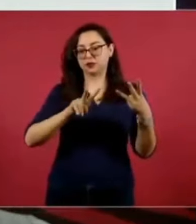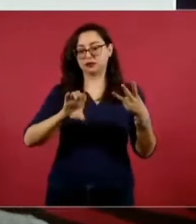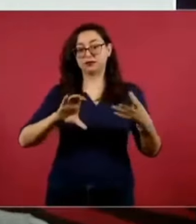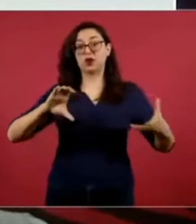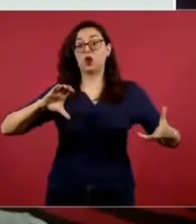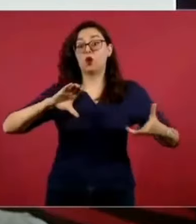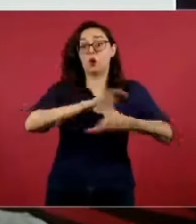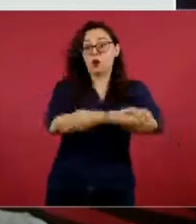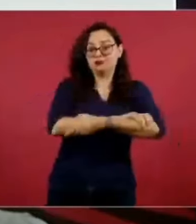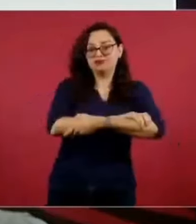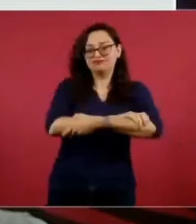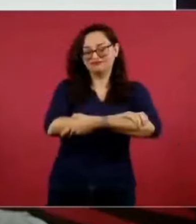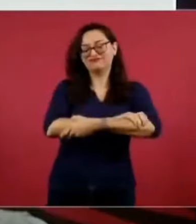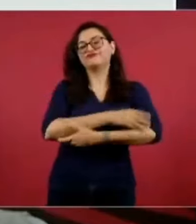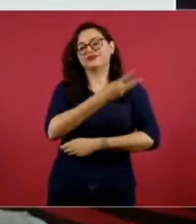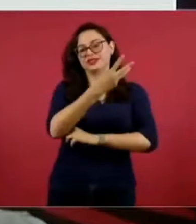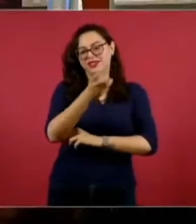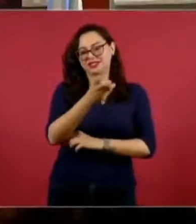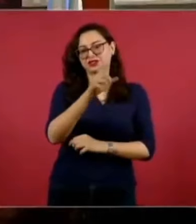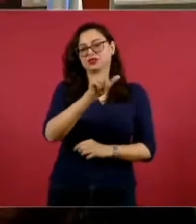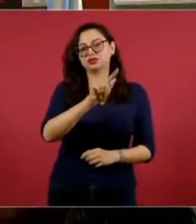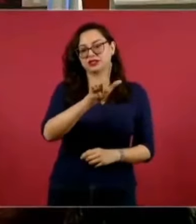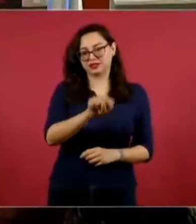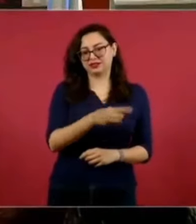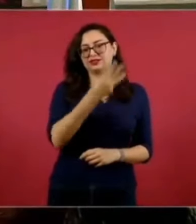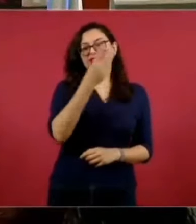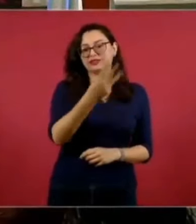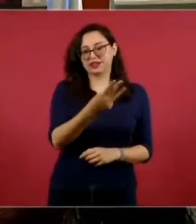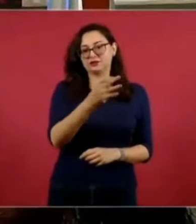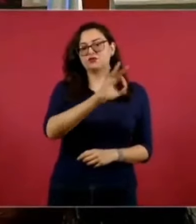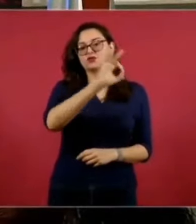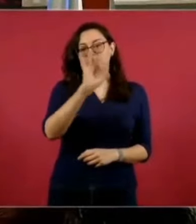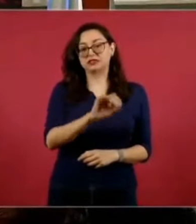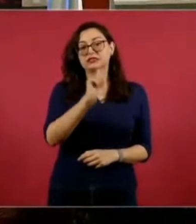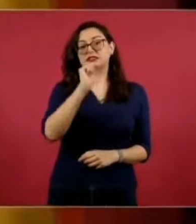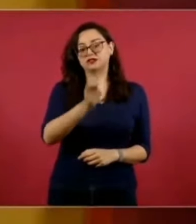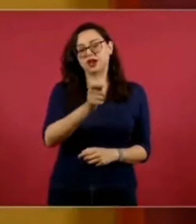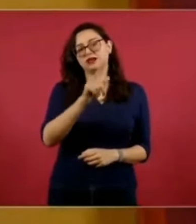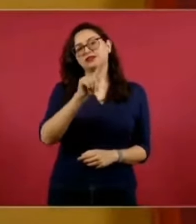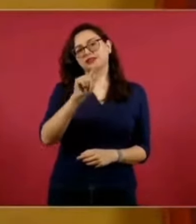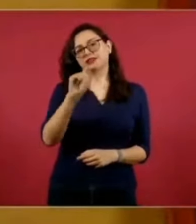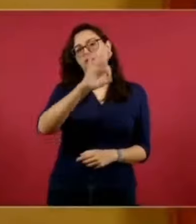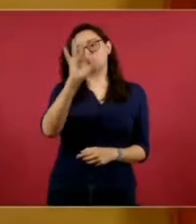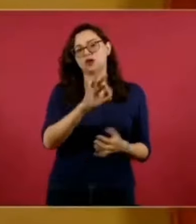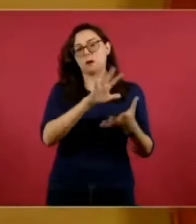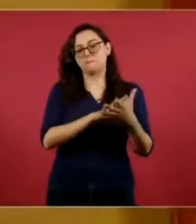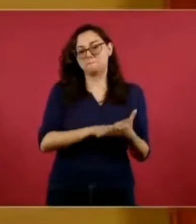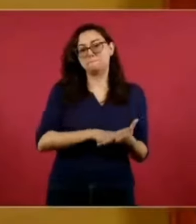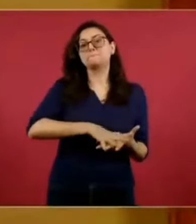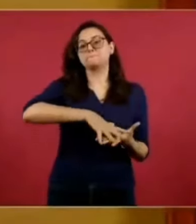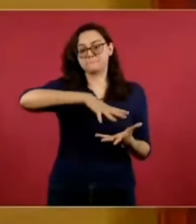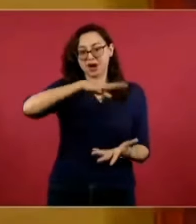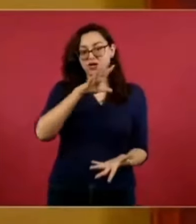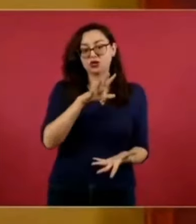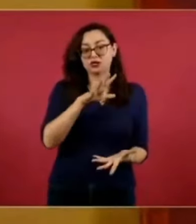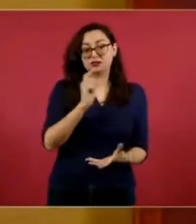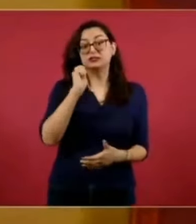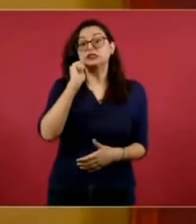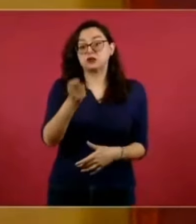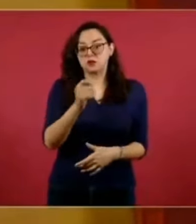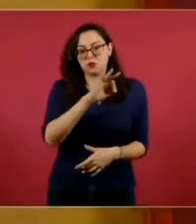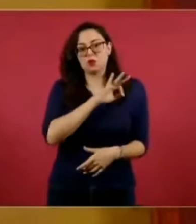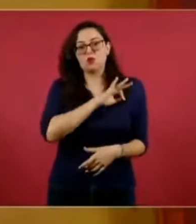diputadas y diputados es decir una mayoría calificada y la mayoría calificada te da la posibilidad